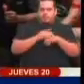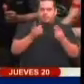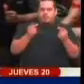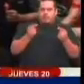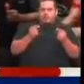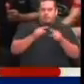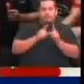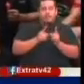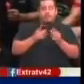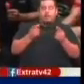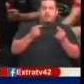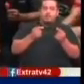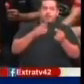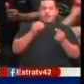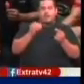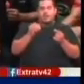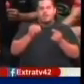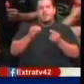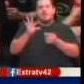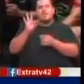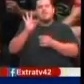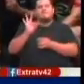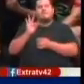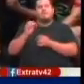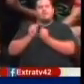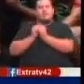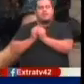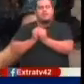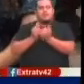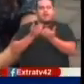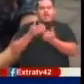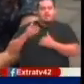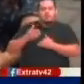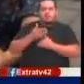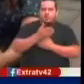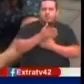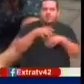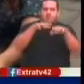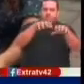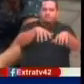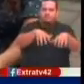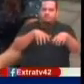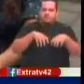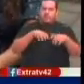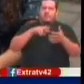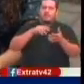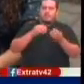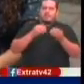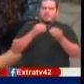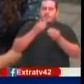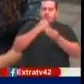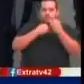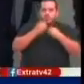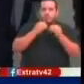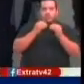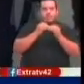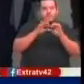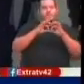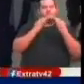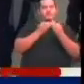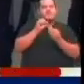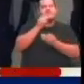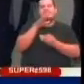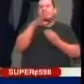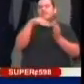vez el camarón y la fauna de acompañamiento es el alimento de los pescados y este es el sustento de más de 15.000 pescadores artesanales.